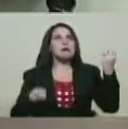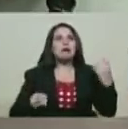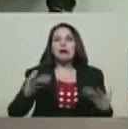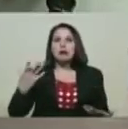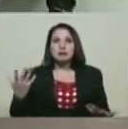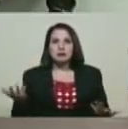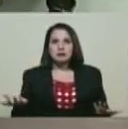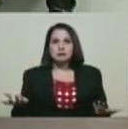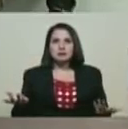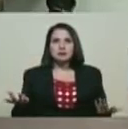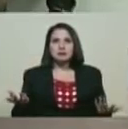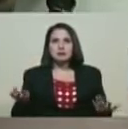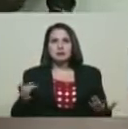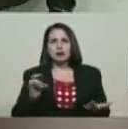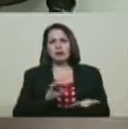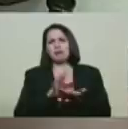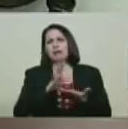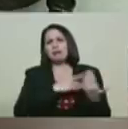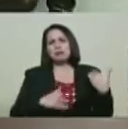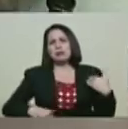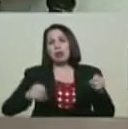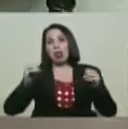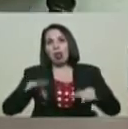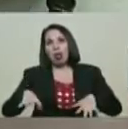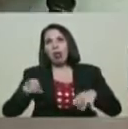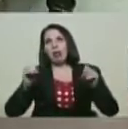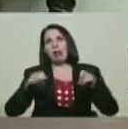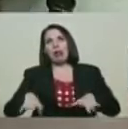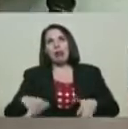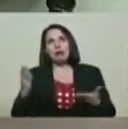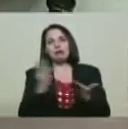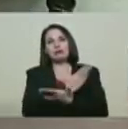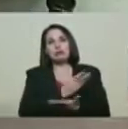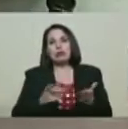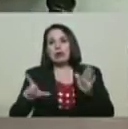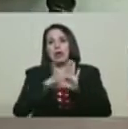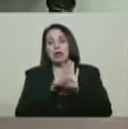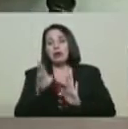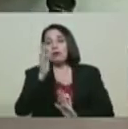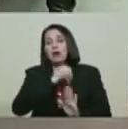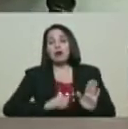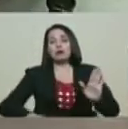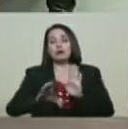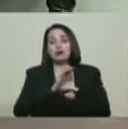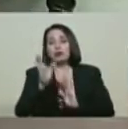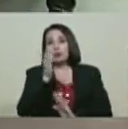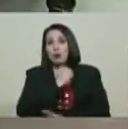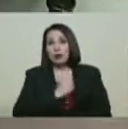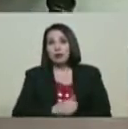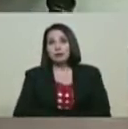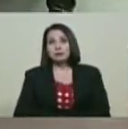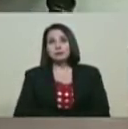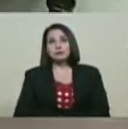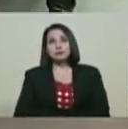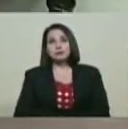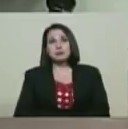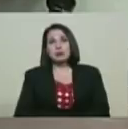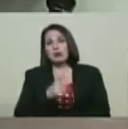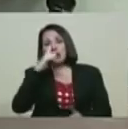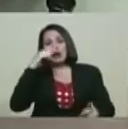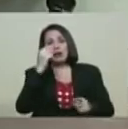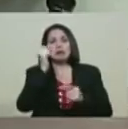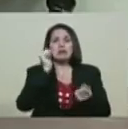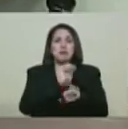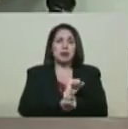Amenaza, me destituyeron como 20 veces, entre comillas, ilegalmente, inconstitucionalmente. Me amenazaron que me iban a